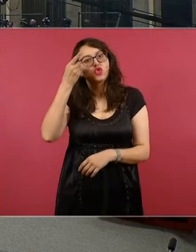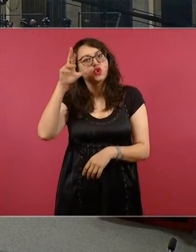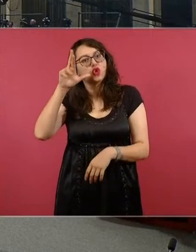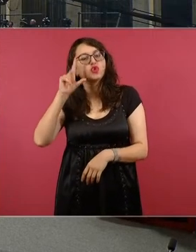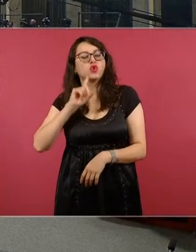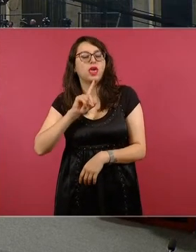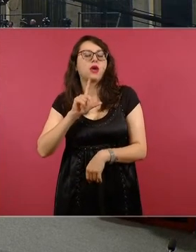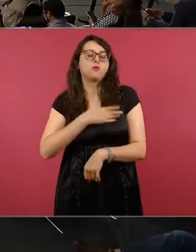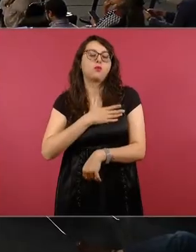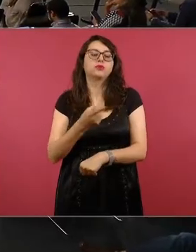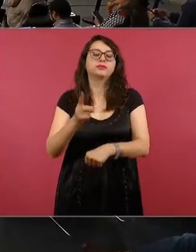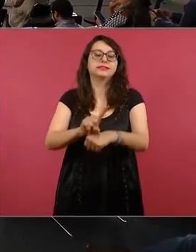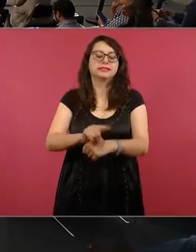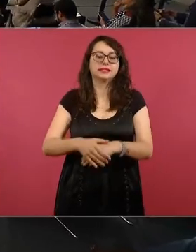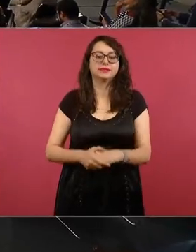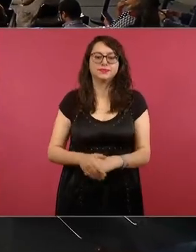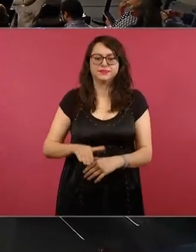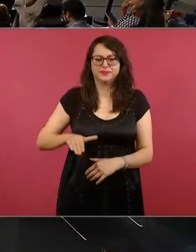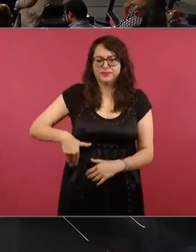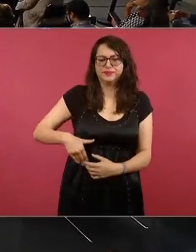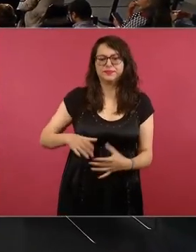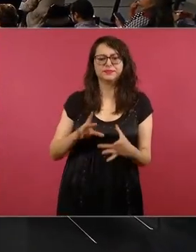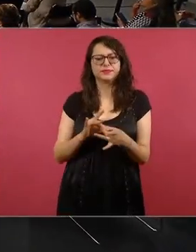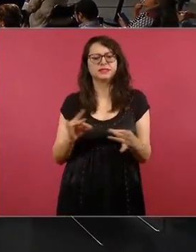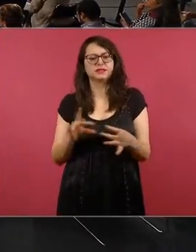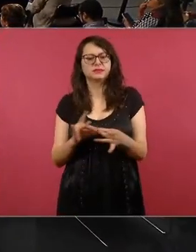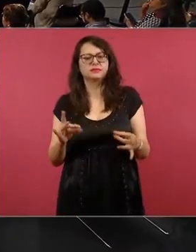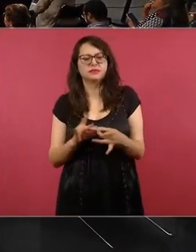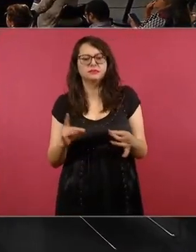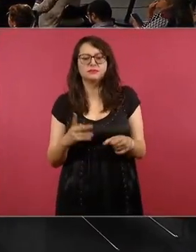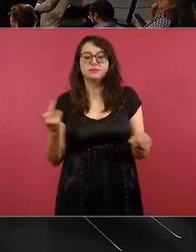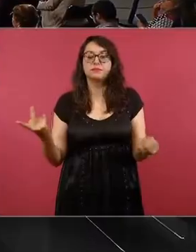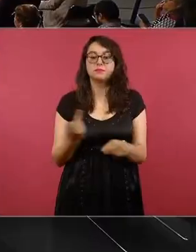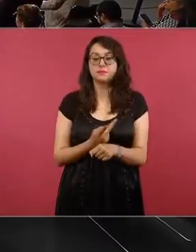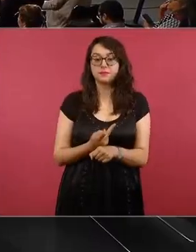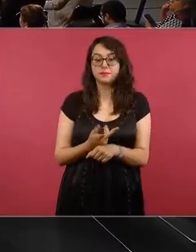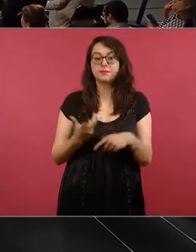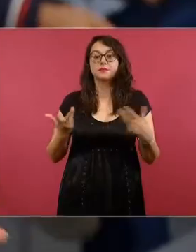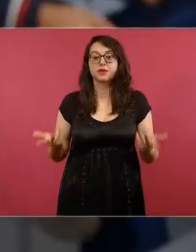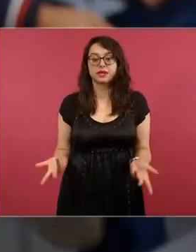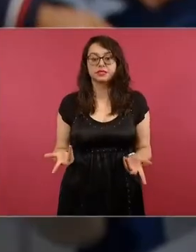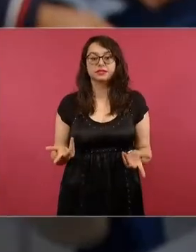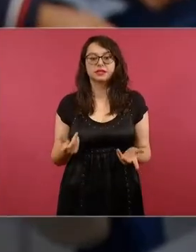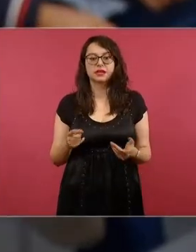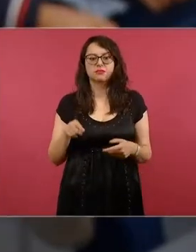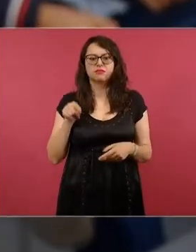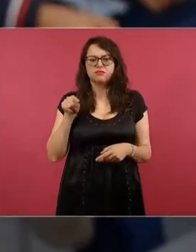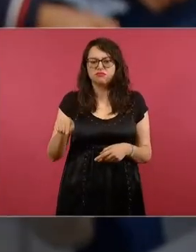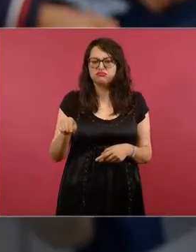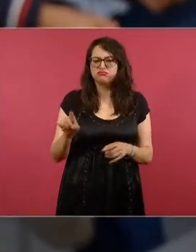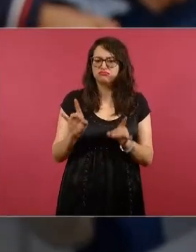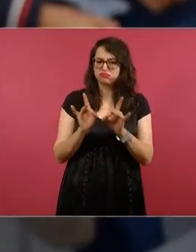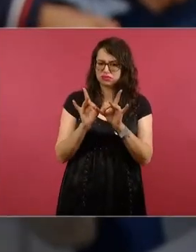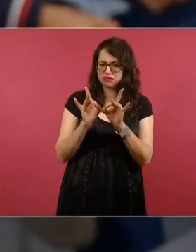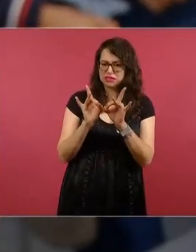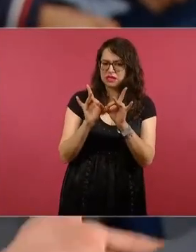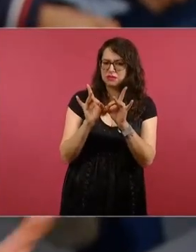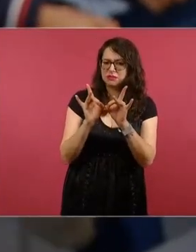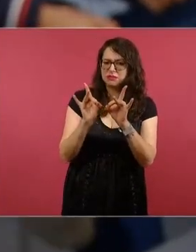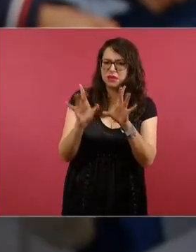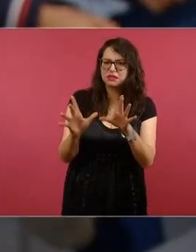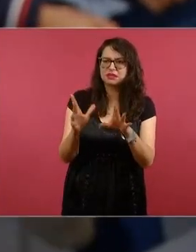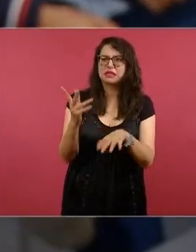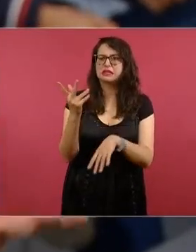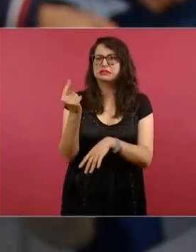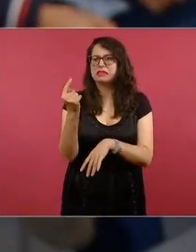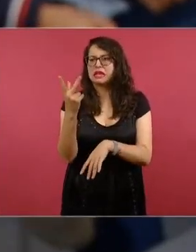conocer, hablaba el investigador que hay probabilidad de algunos eventos en las telecomunicaciones. ¿A qué se refieren exactamente? ¿Qué va a